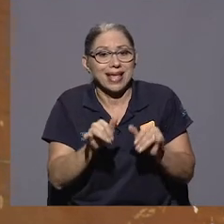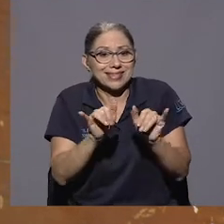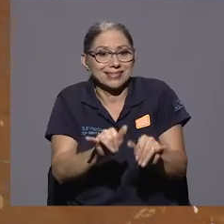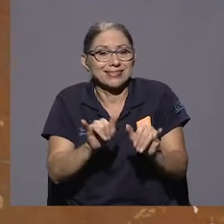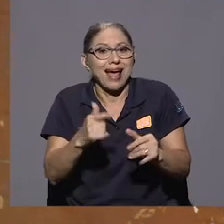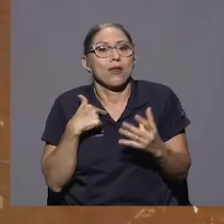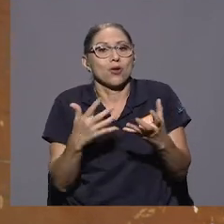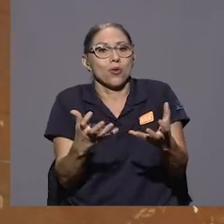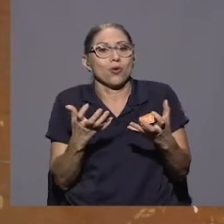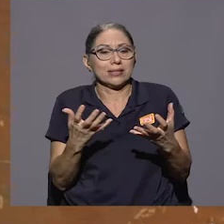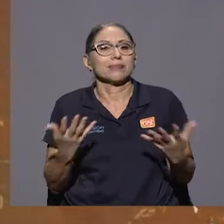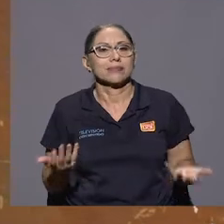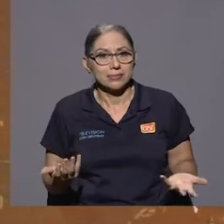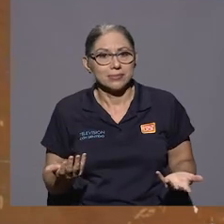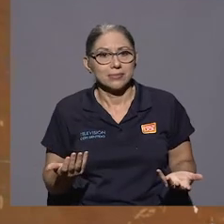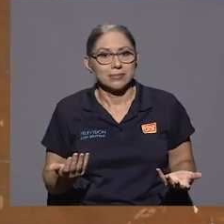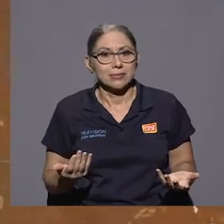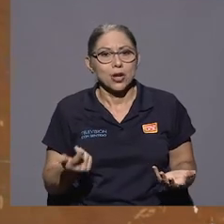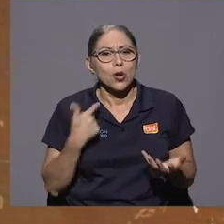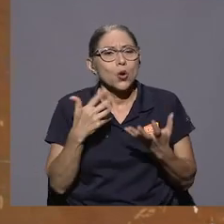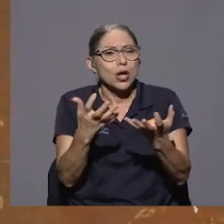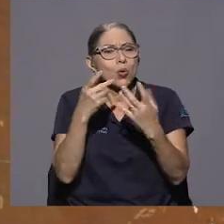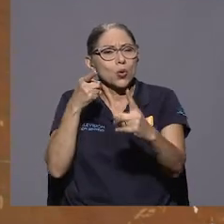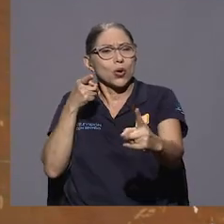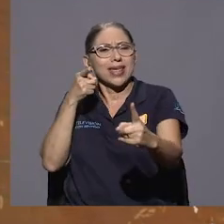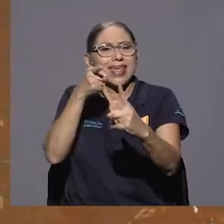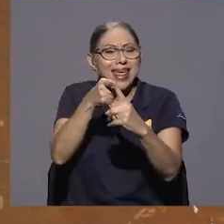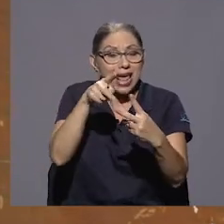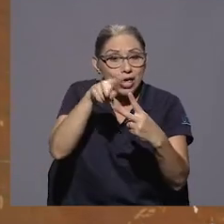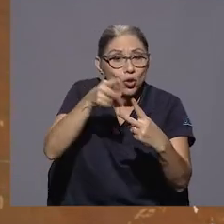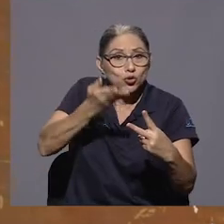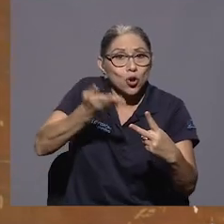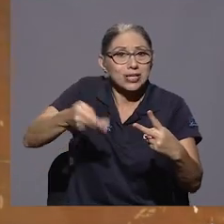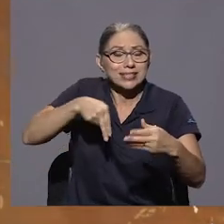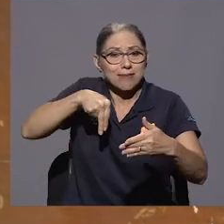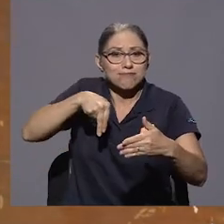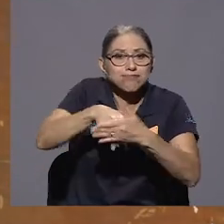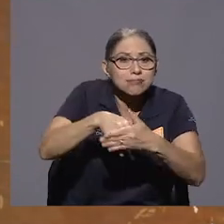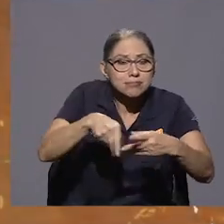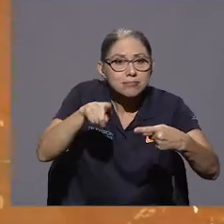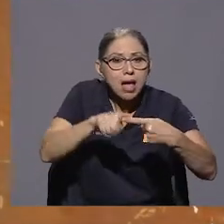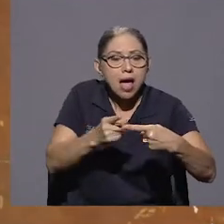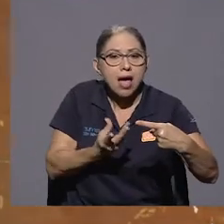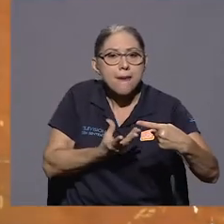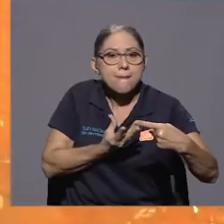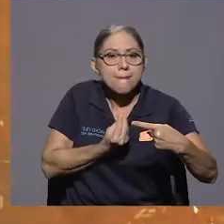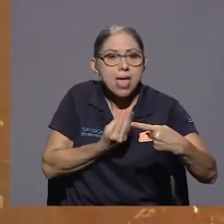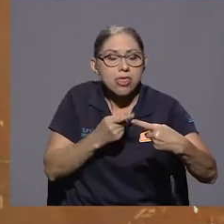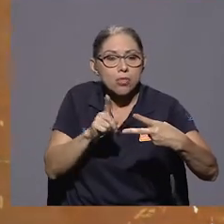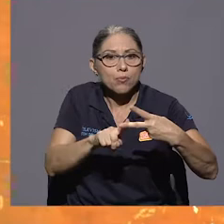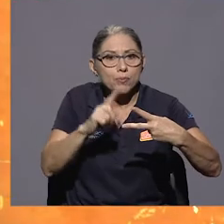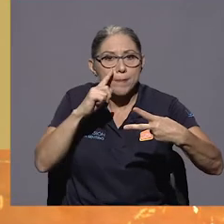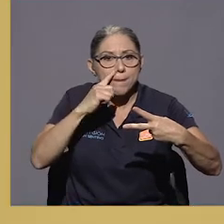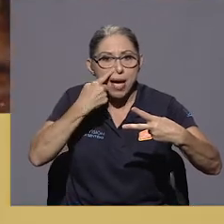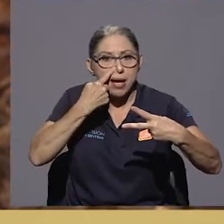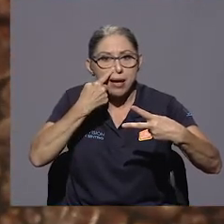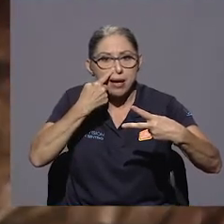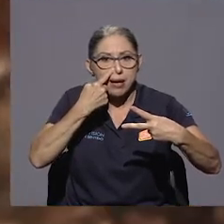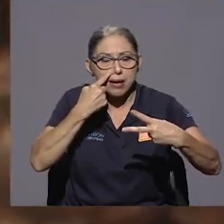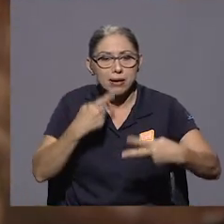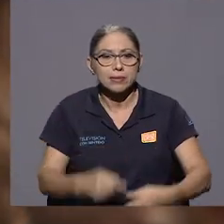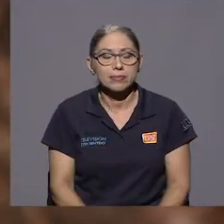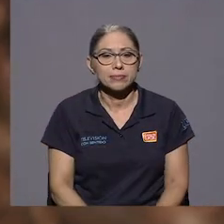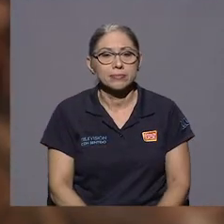ser o donde uno aspira estar. Y uno es el miedo y el otro es la pereza.